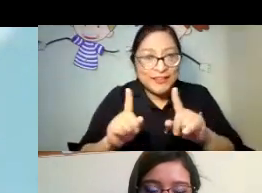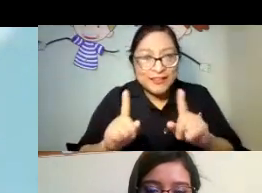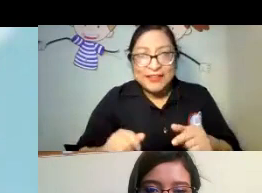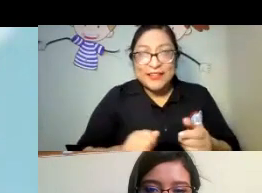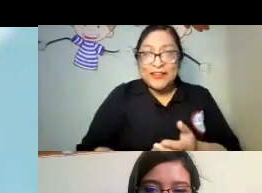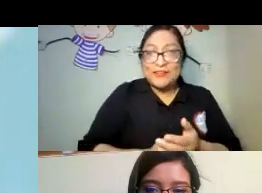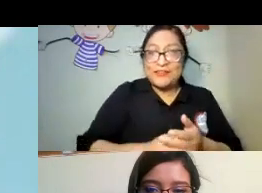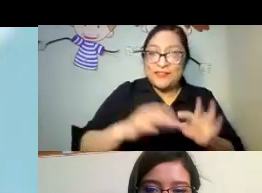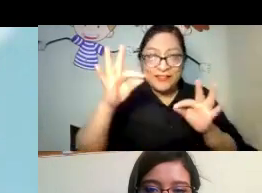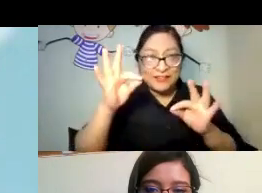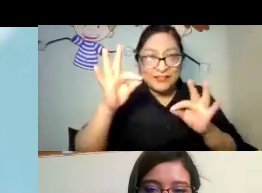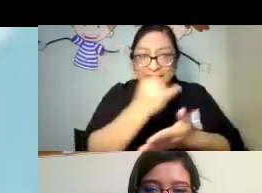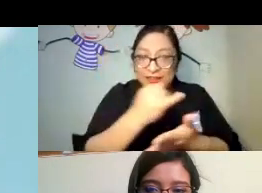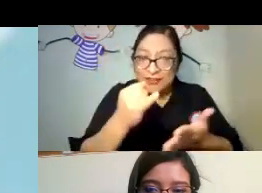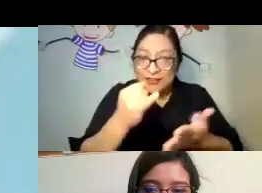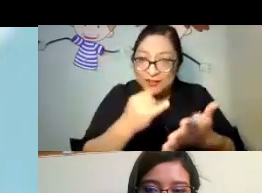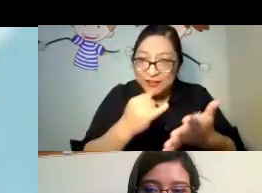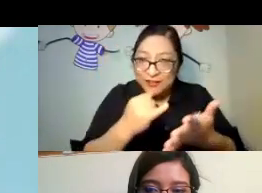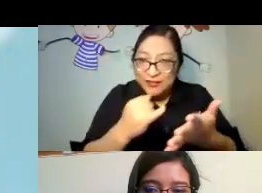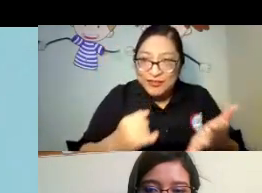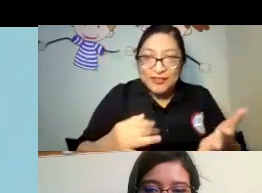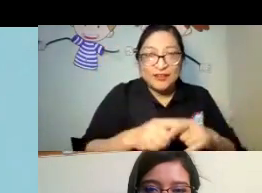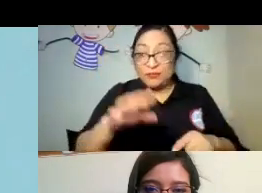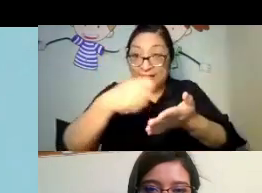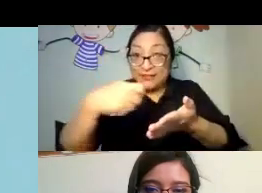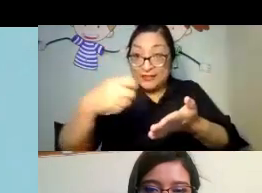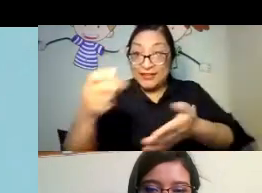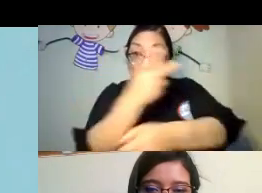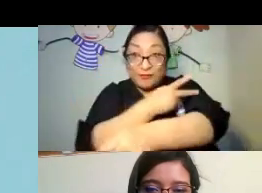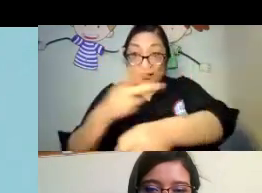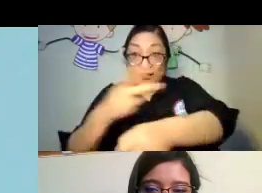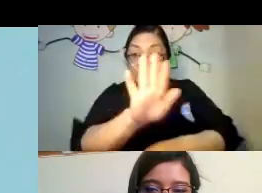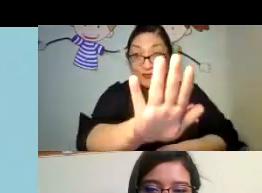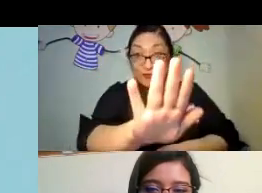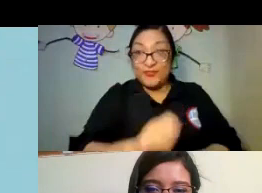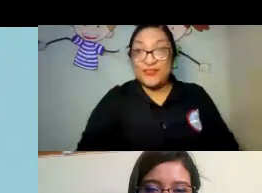y forjando tu historia. Estamos orgullosos de ti.